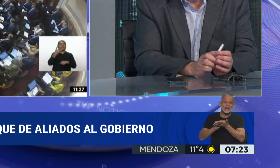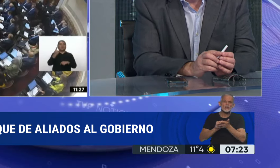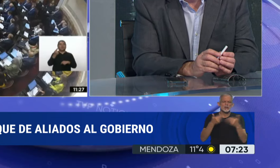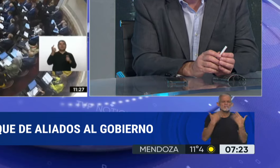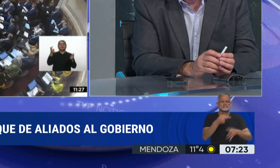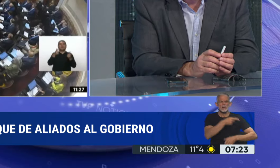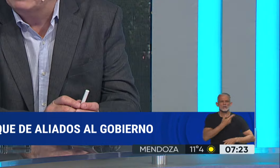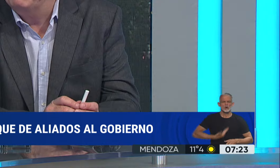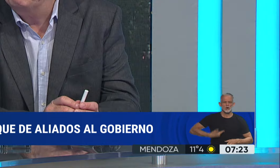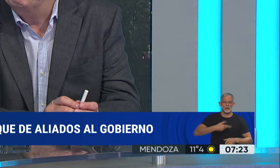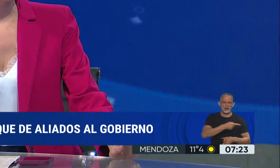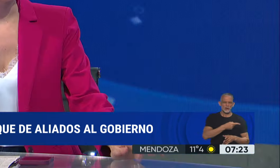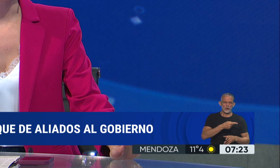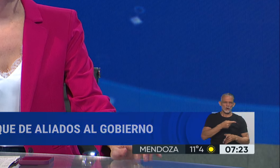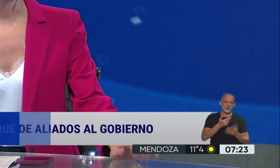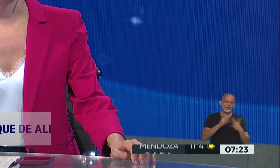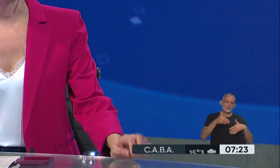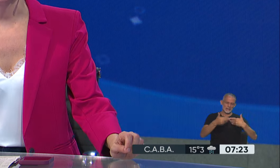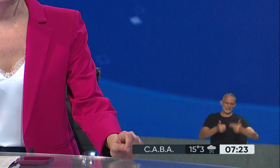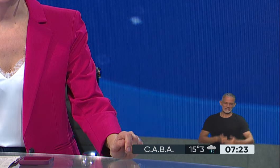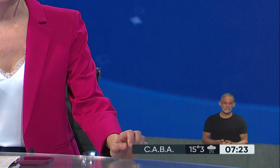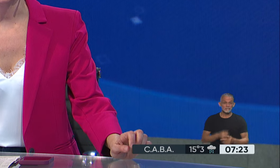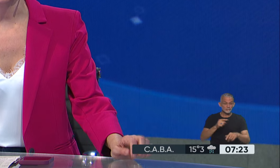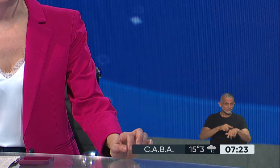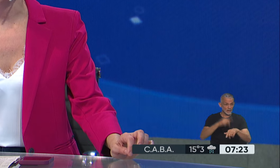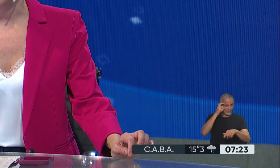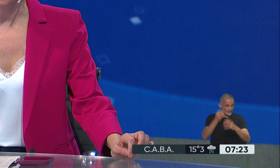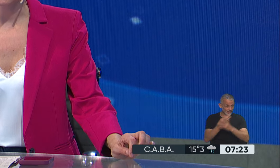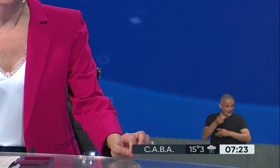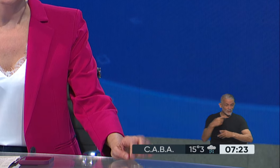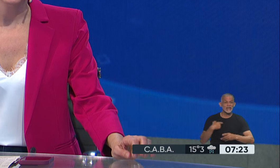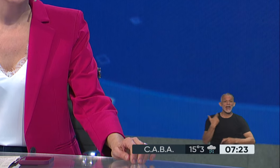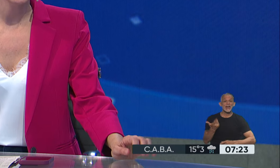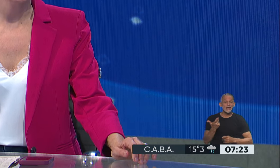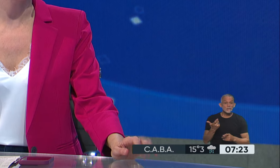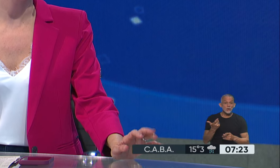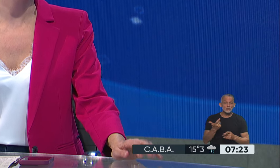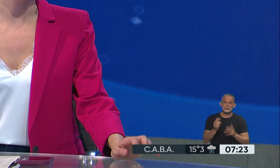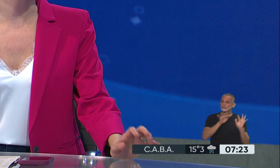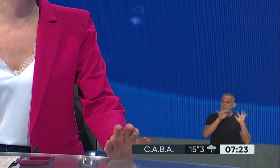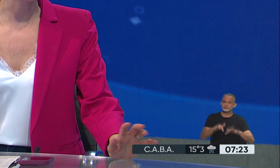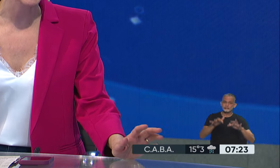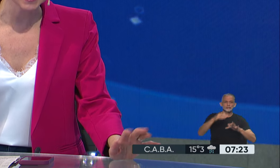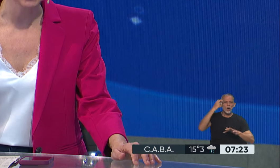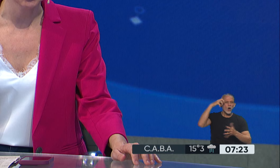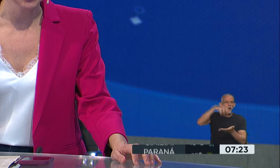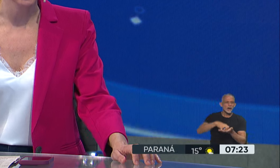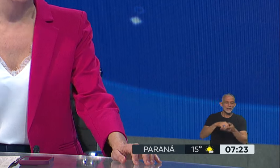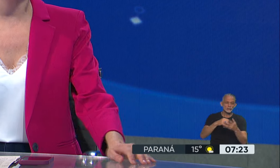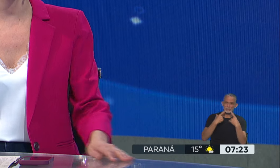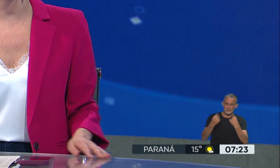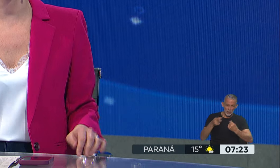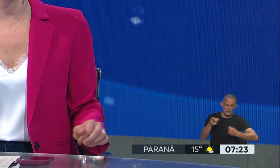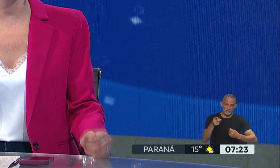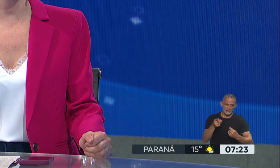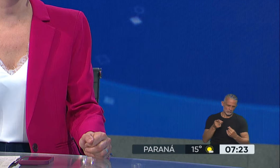siempre a la libert banza Muchas gracias fix reiteramos a partir de las 10 de la mañana los gremios aeronáuticos van a estar frente al congreso nacional para rechazar estos proyectos de